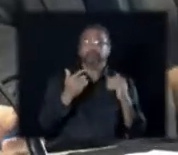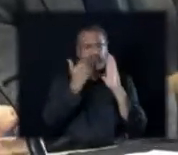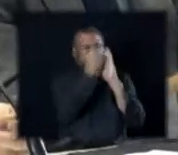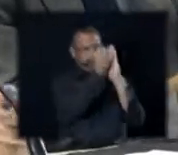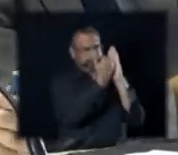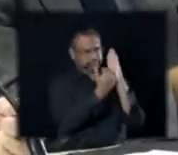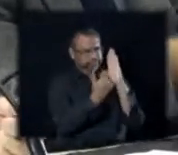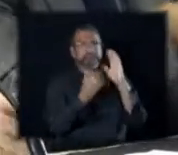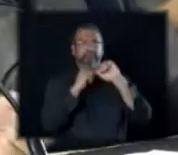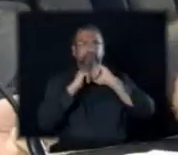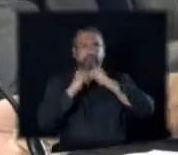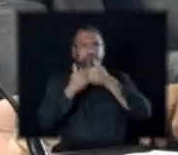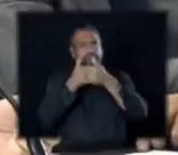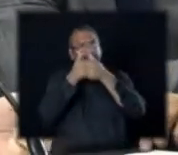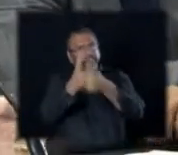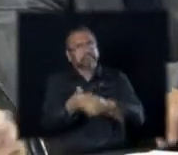gobierno.